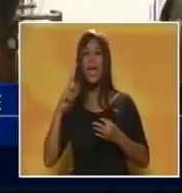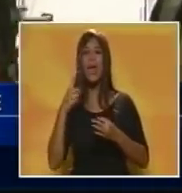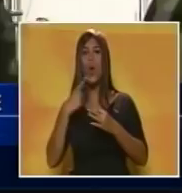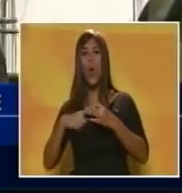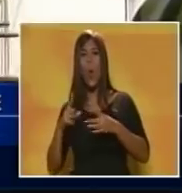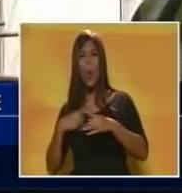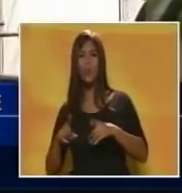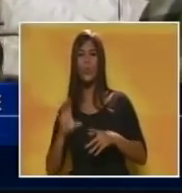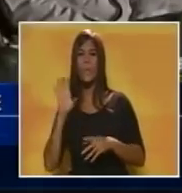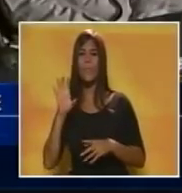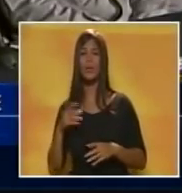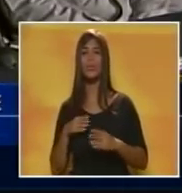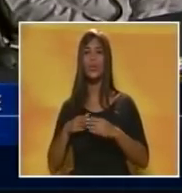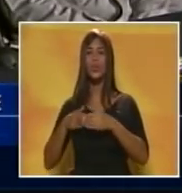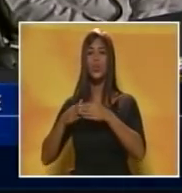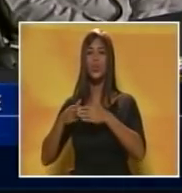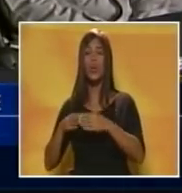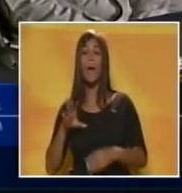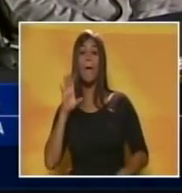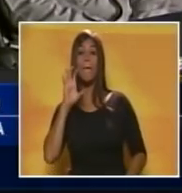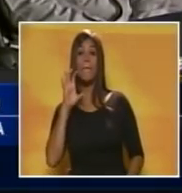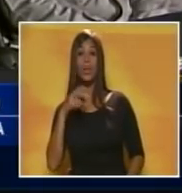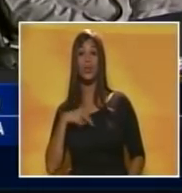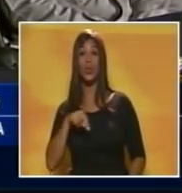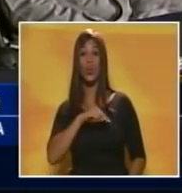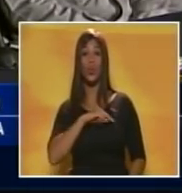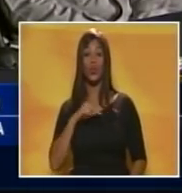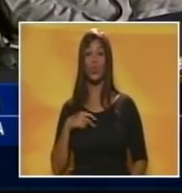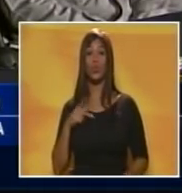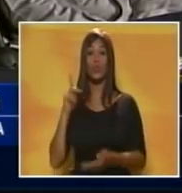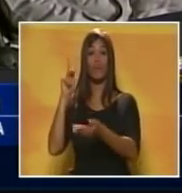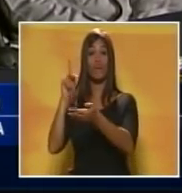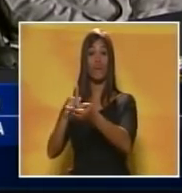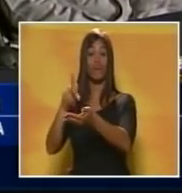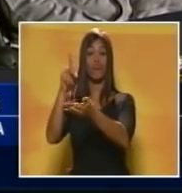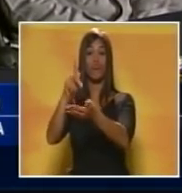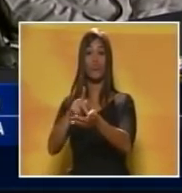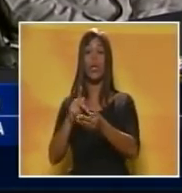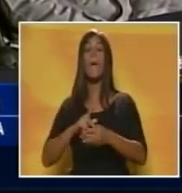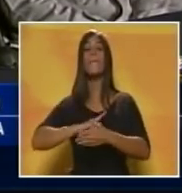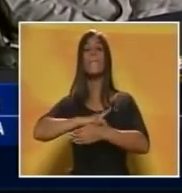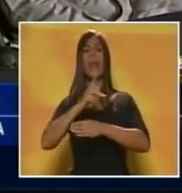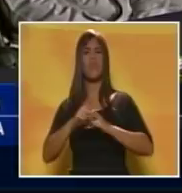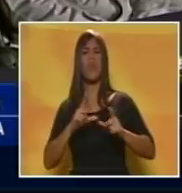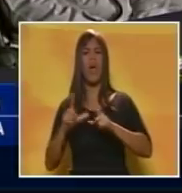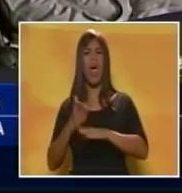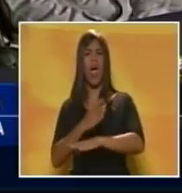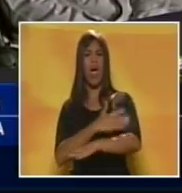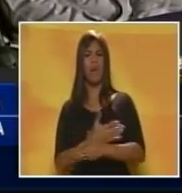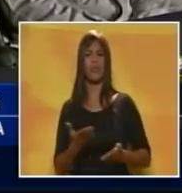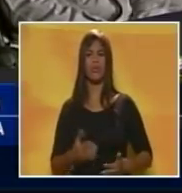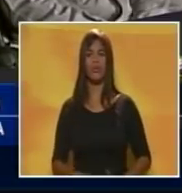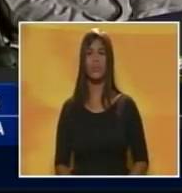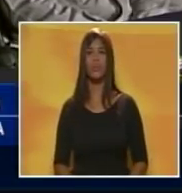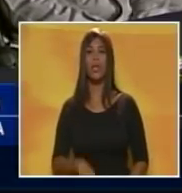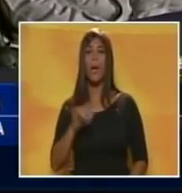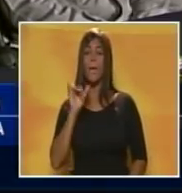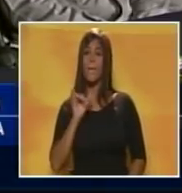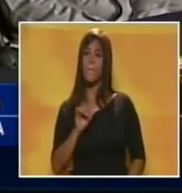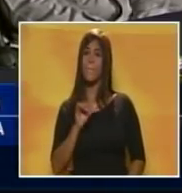y las Granadinas. Los países que nosotros vamos a arribar ahorita estaban planificados ya con antelación